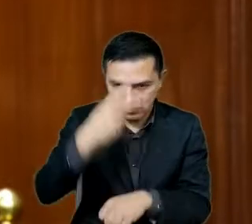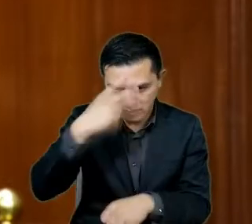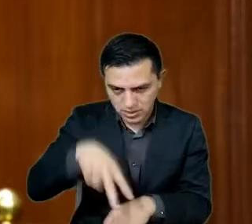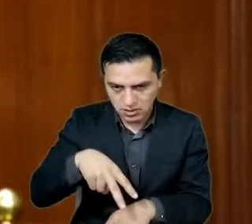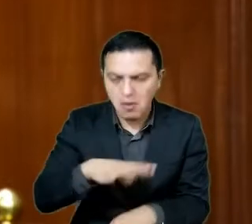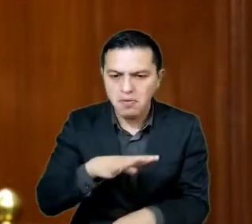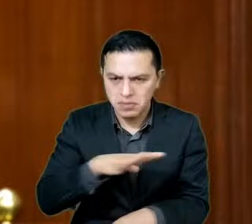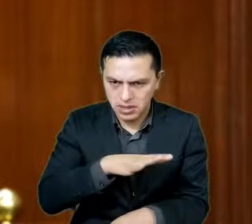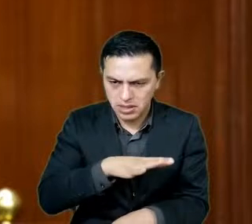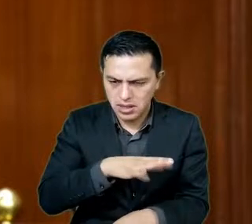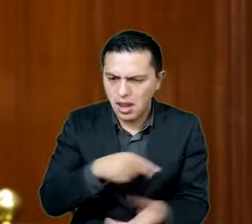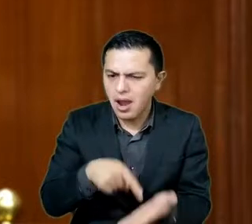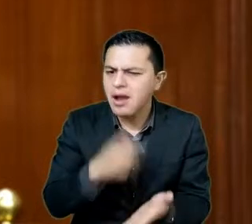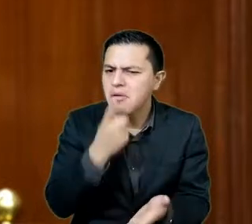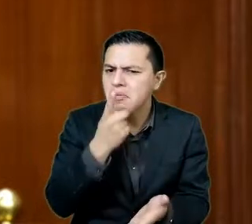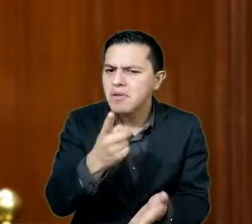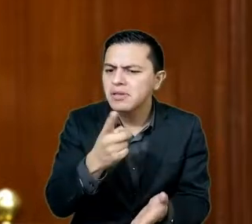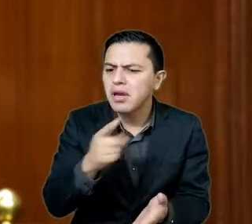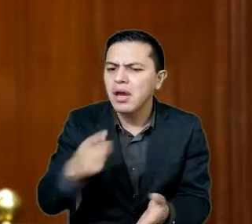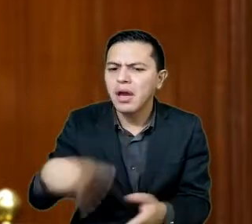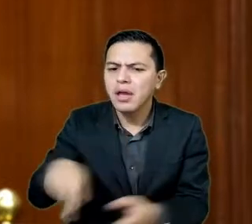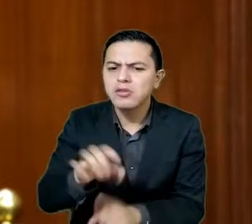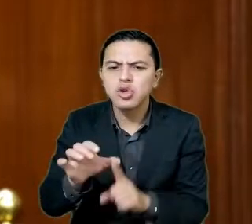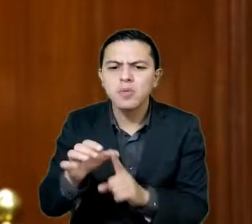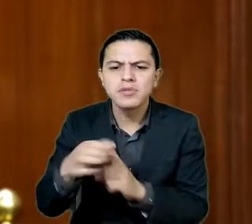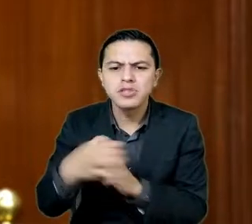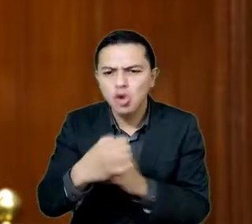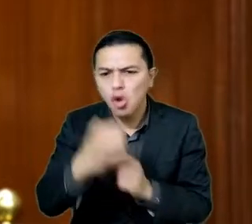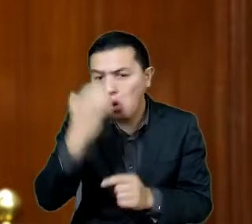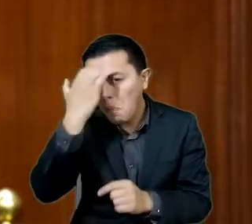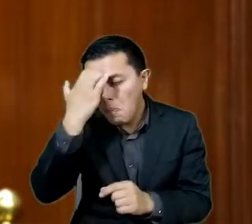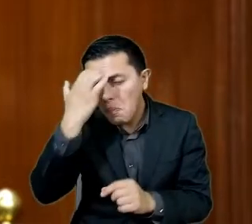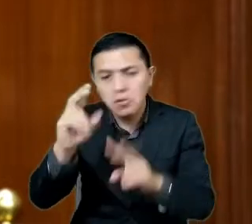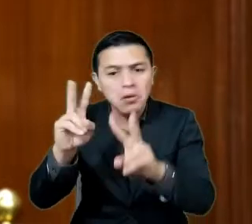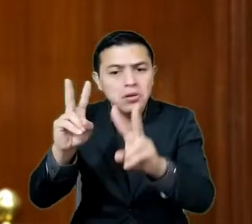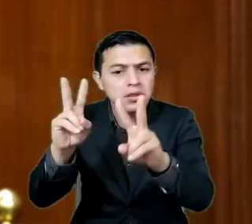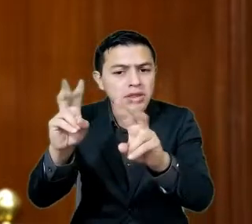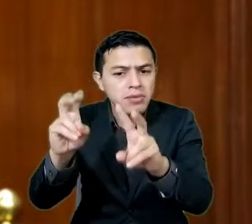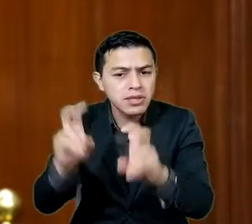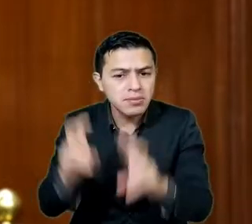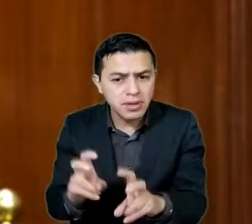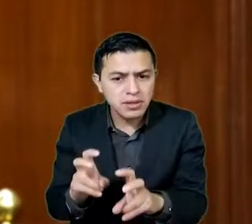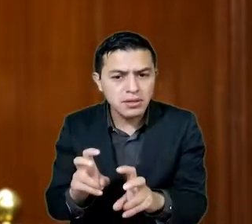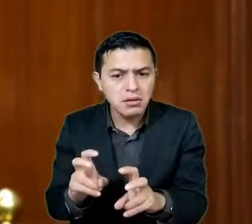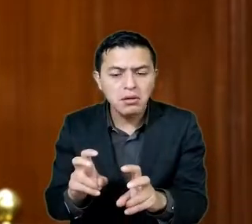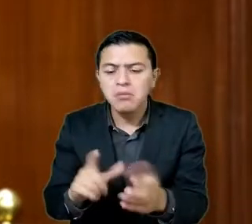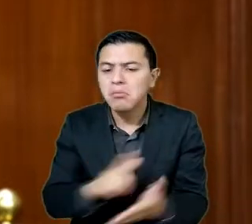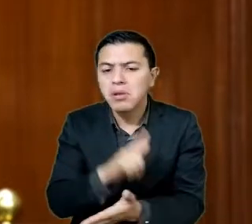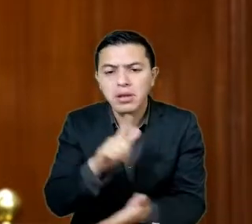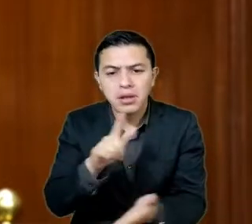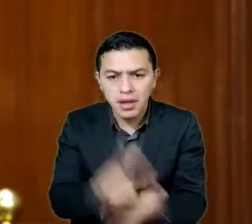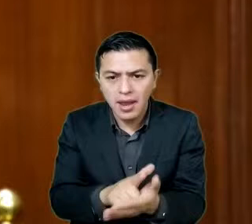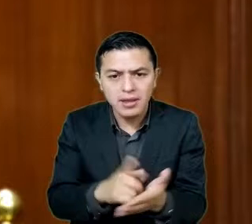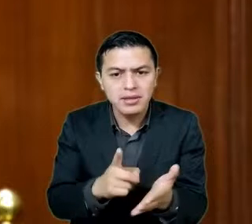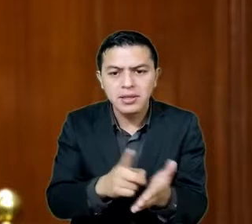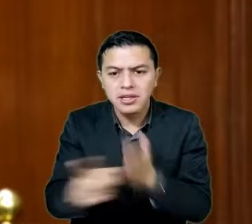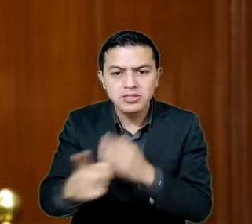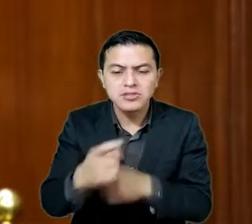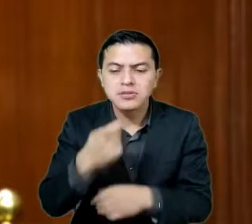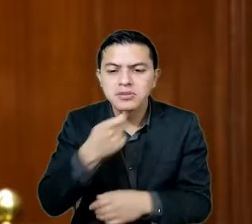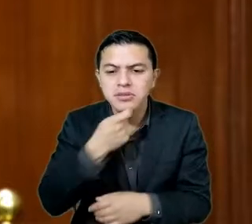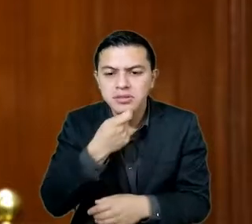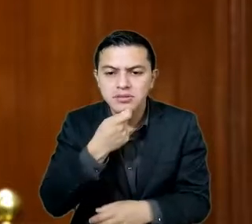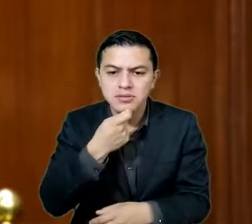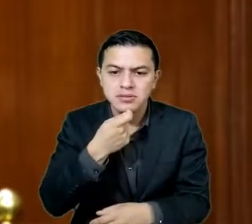estableciendo únicamente que esta comisión conocerá de los temas relacionados con del marco jurídico de los derechos de los niños y